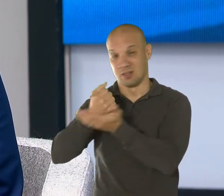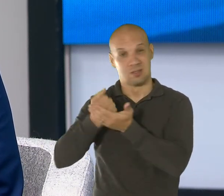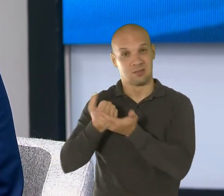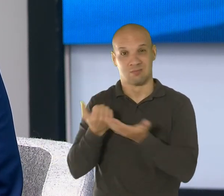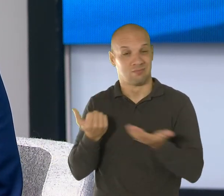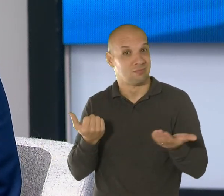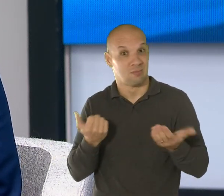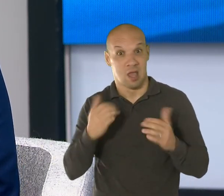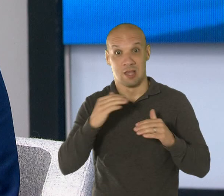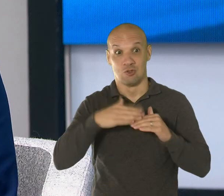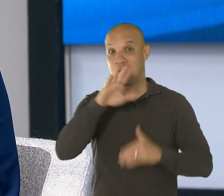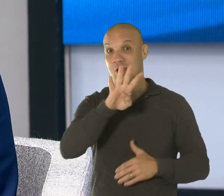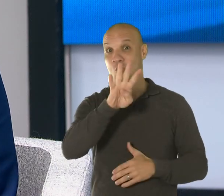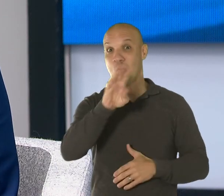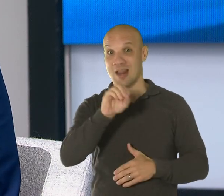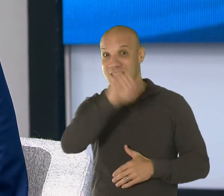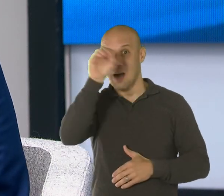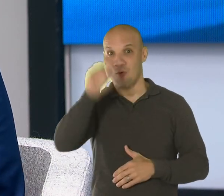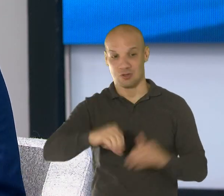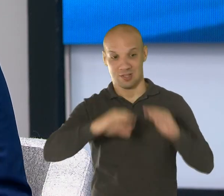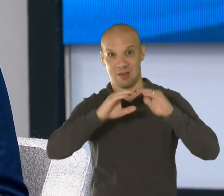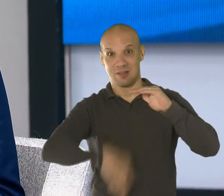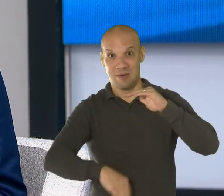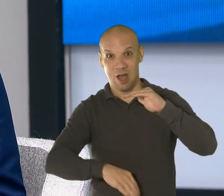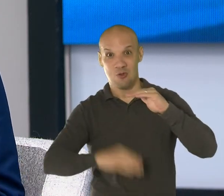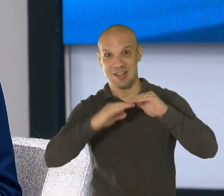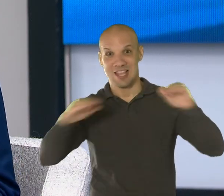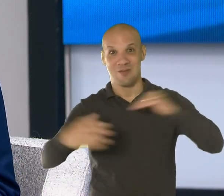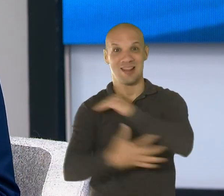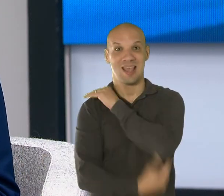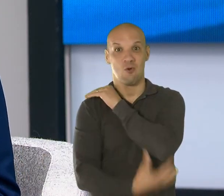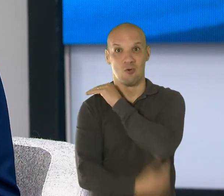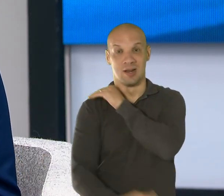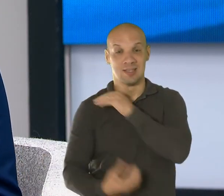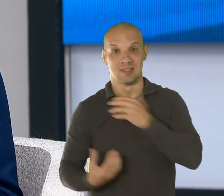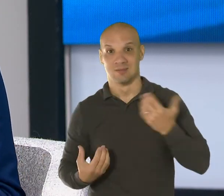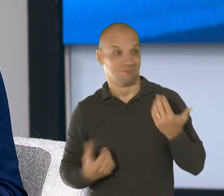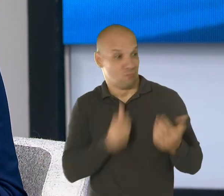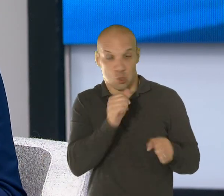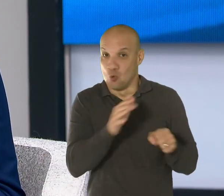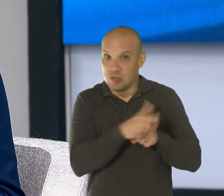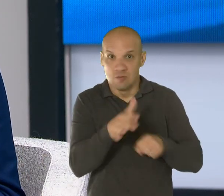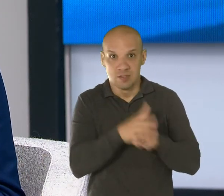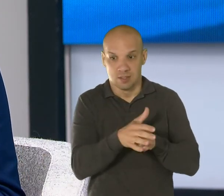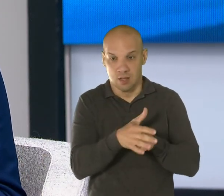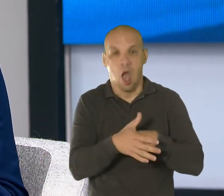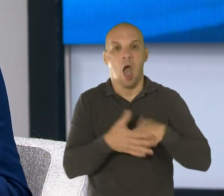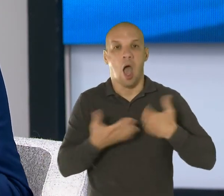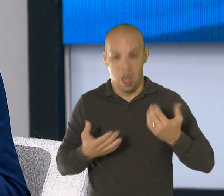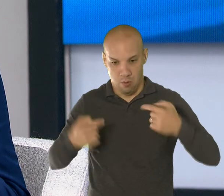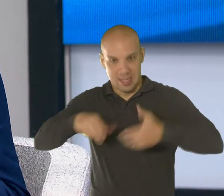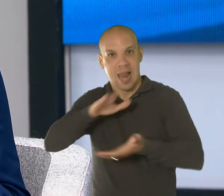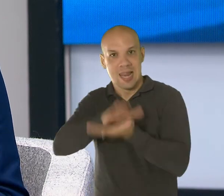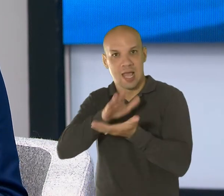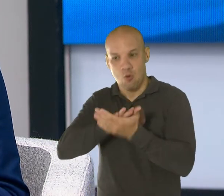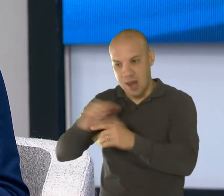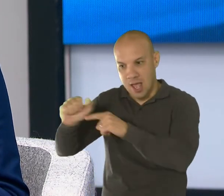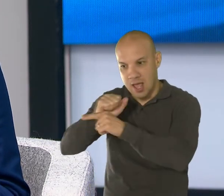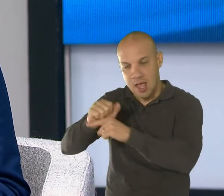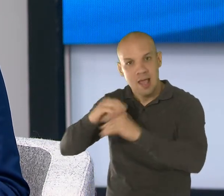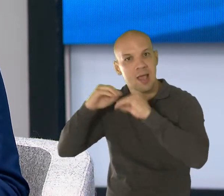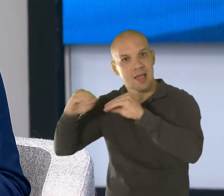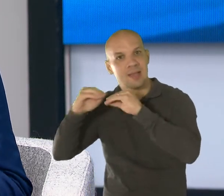40% está por debajo del nivel de pobreza. Así que necesitamos tener espacios como este donde capacitemos, pero